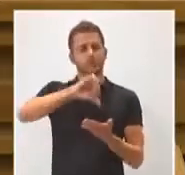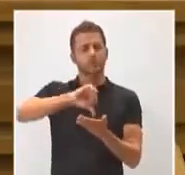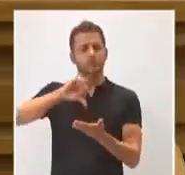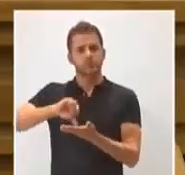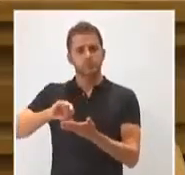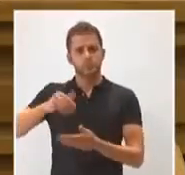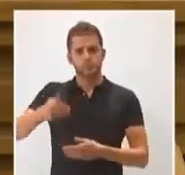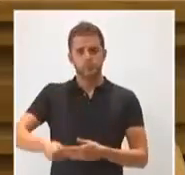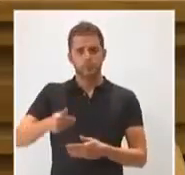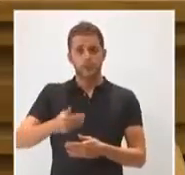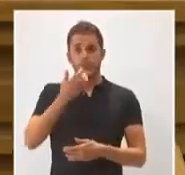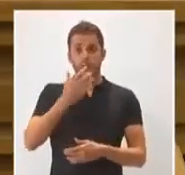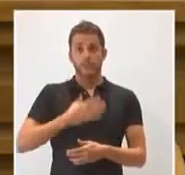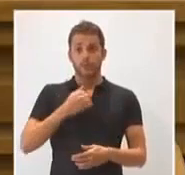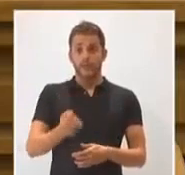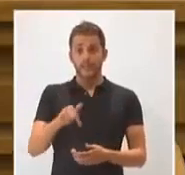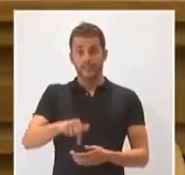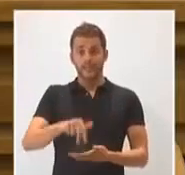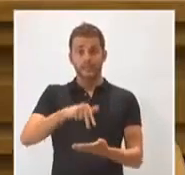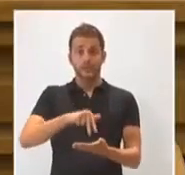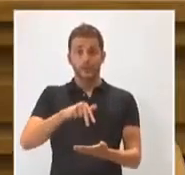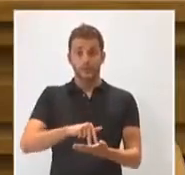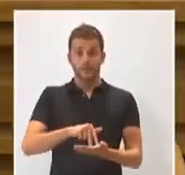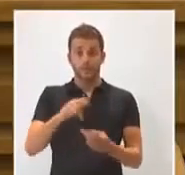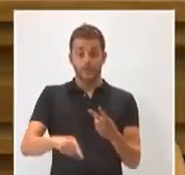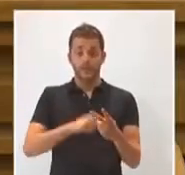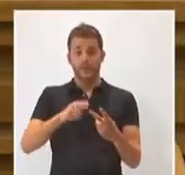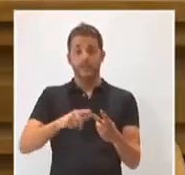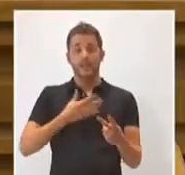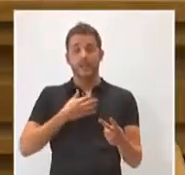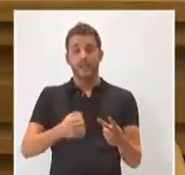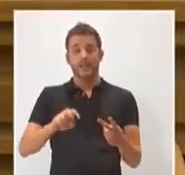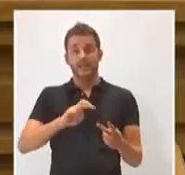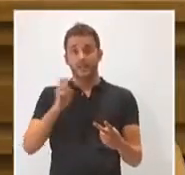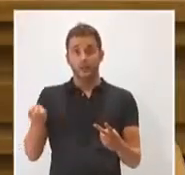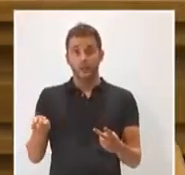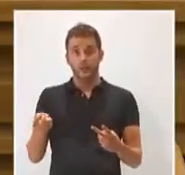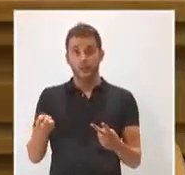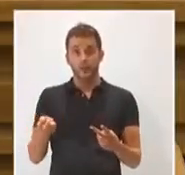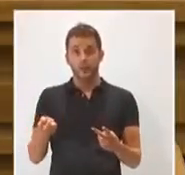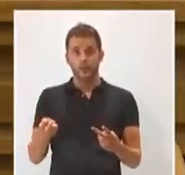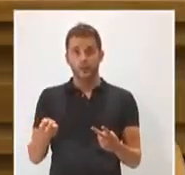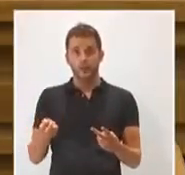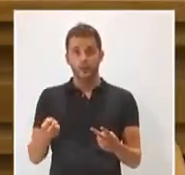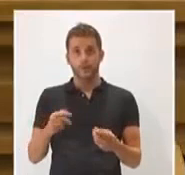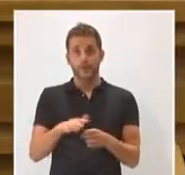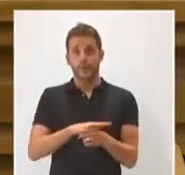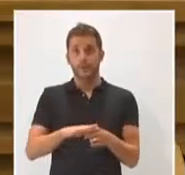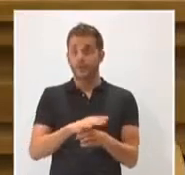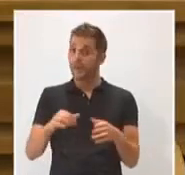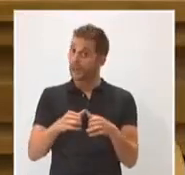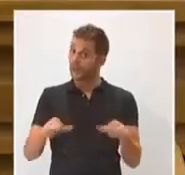una alcaldesa que está aquí ya lo sabe y otro alcalde también de la provincia de albacete